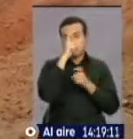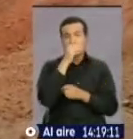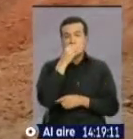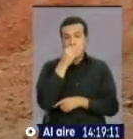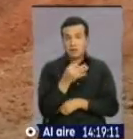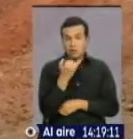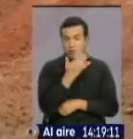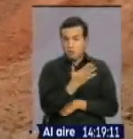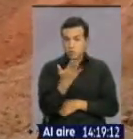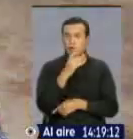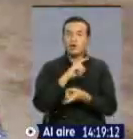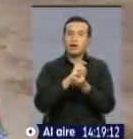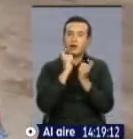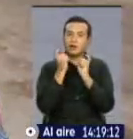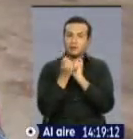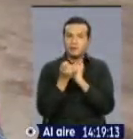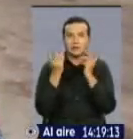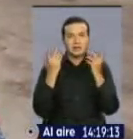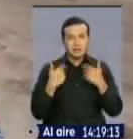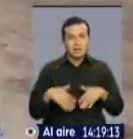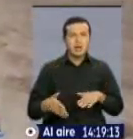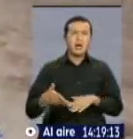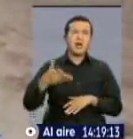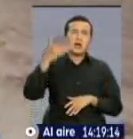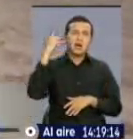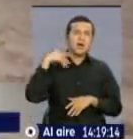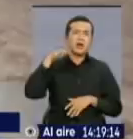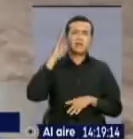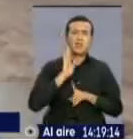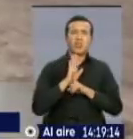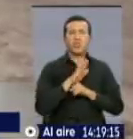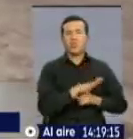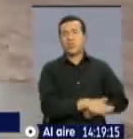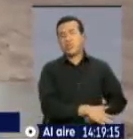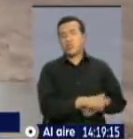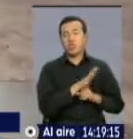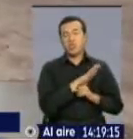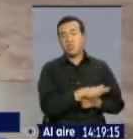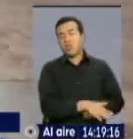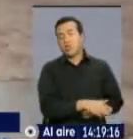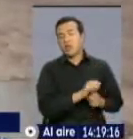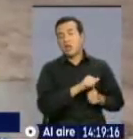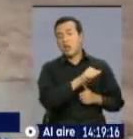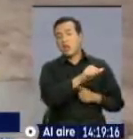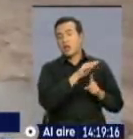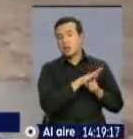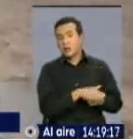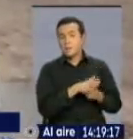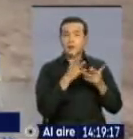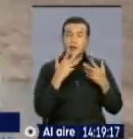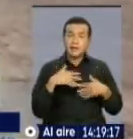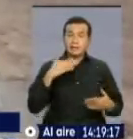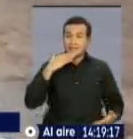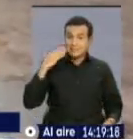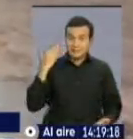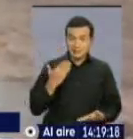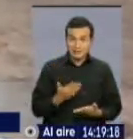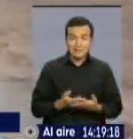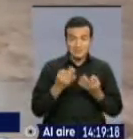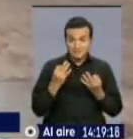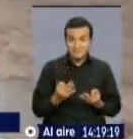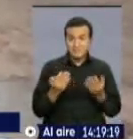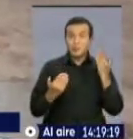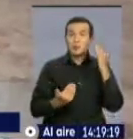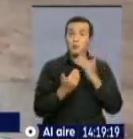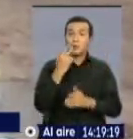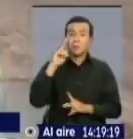realidad hoy empieza a cambiar. Vivíamos bastante marginados y gracias pues al